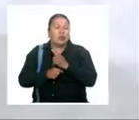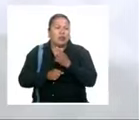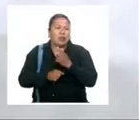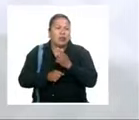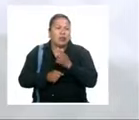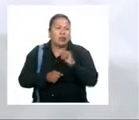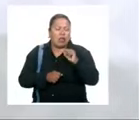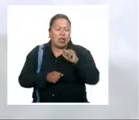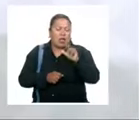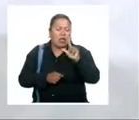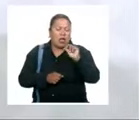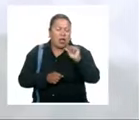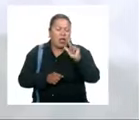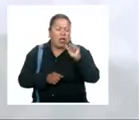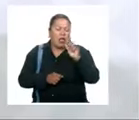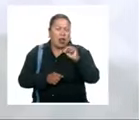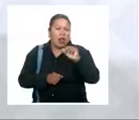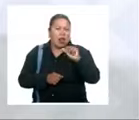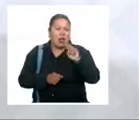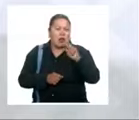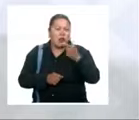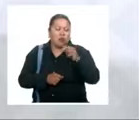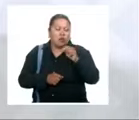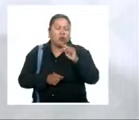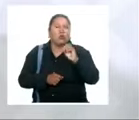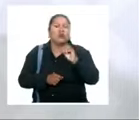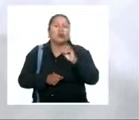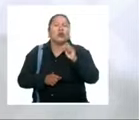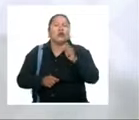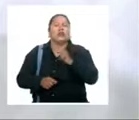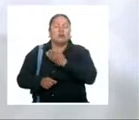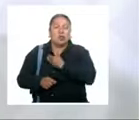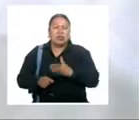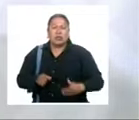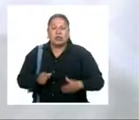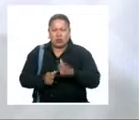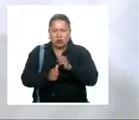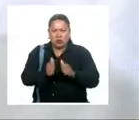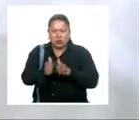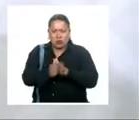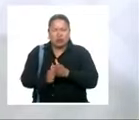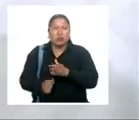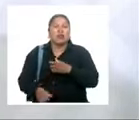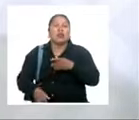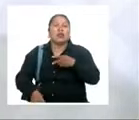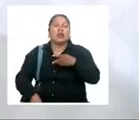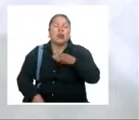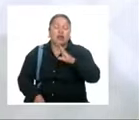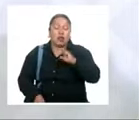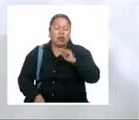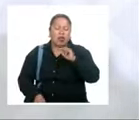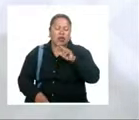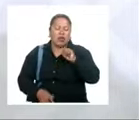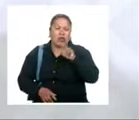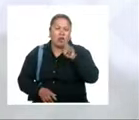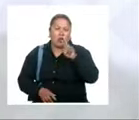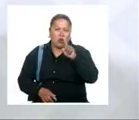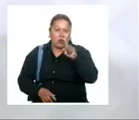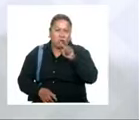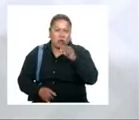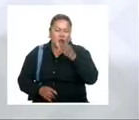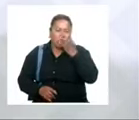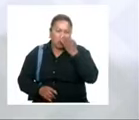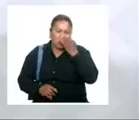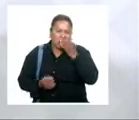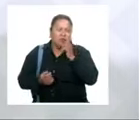Adán Augusto, que funge como presidente suplente. la licenciada Clara Luz Flores,